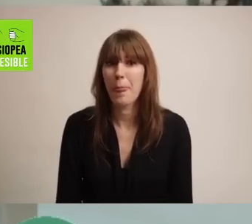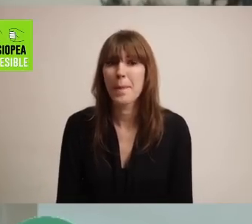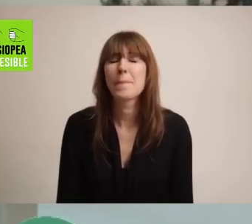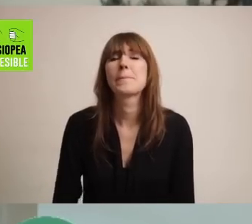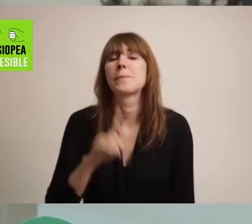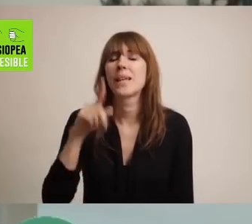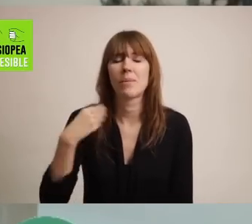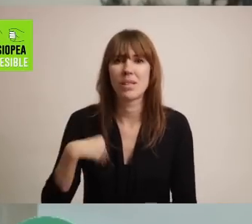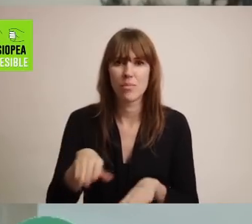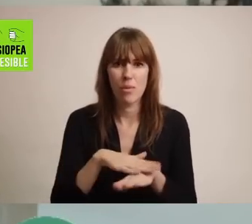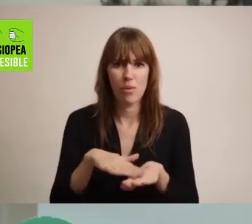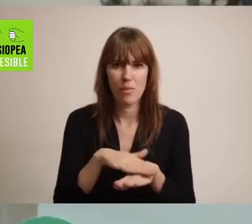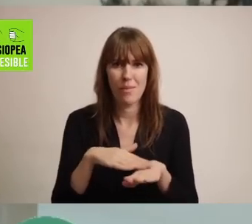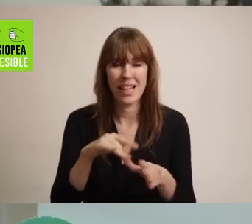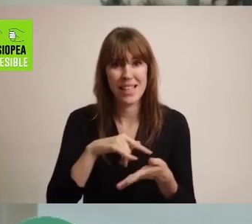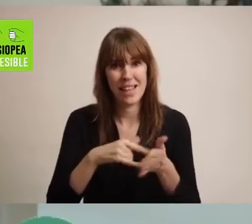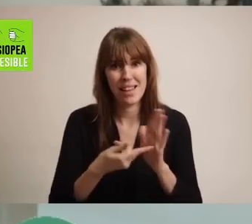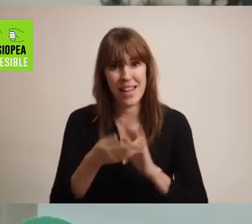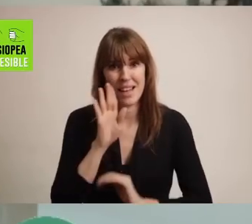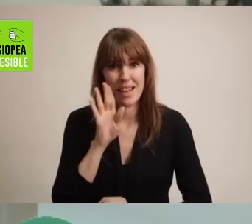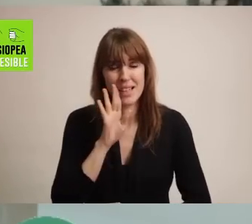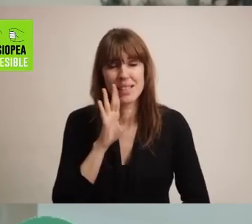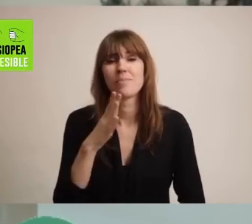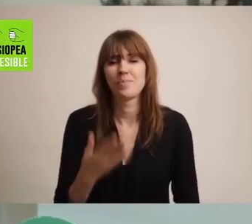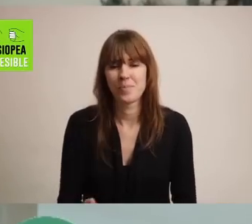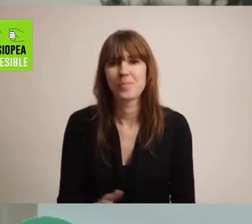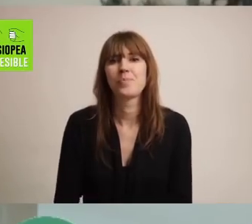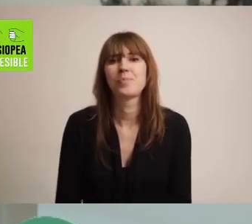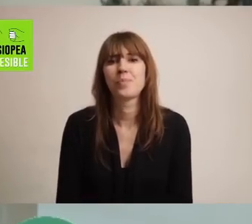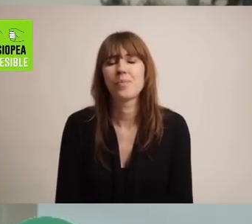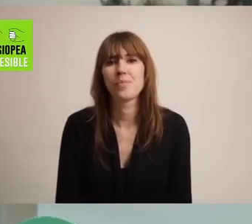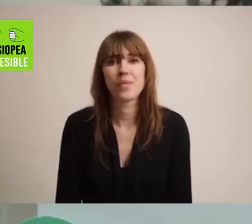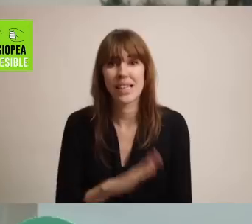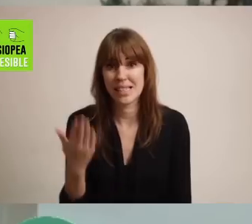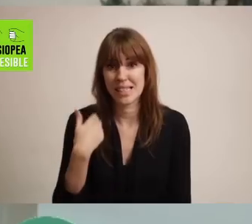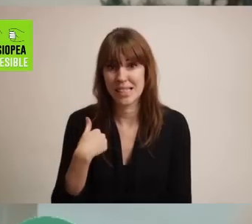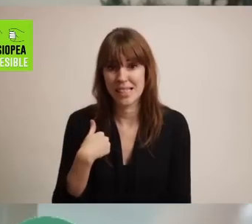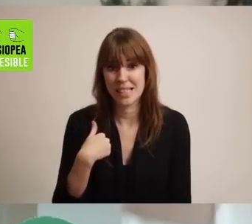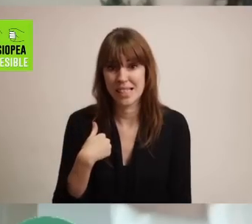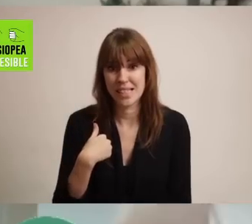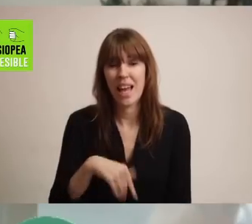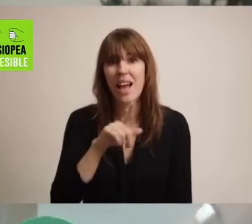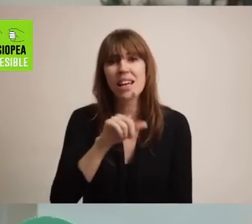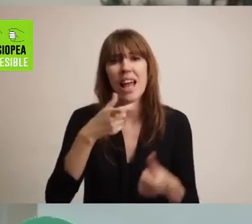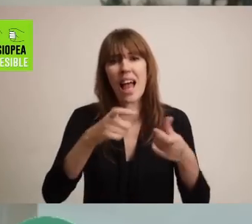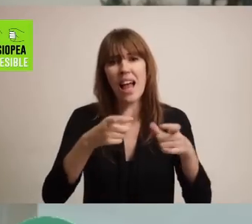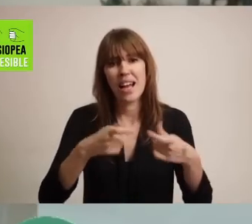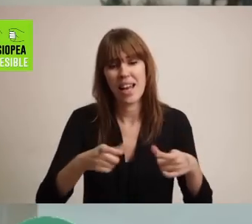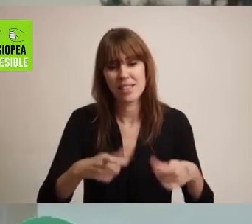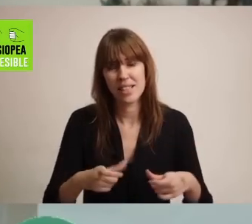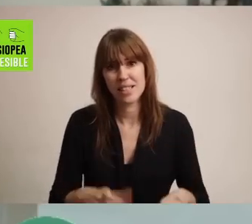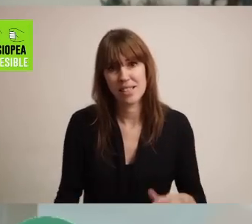que está también en la base, por ejemplo, de estas técnicas, ¿no? Y es que y que ahí también nos habla de las clases,